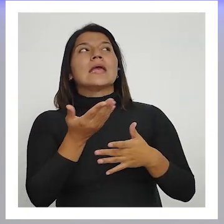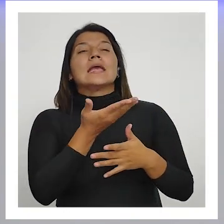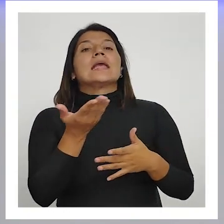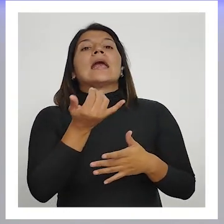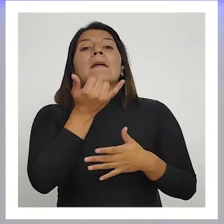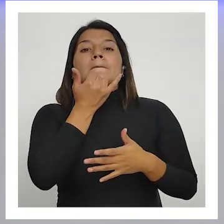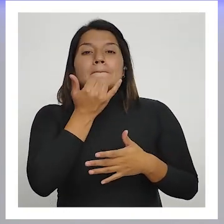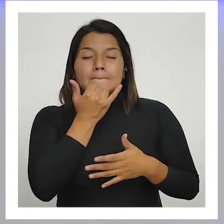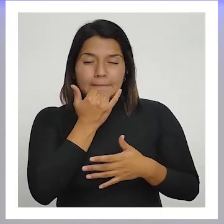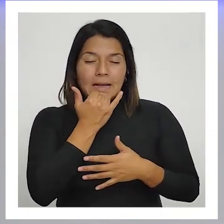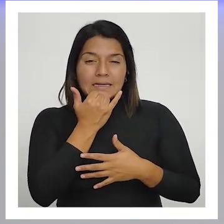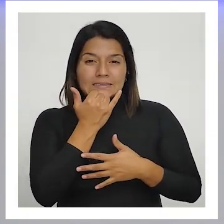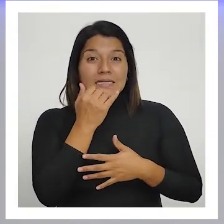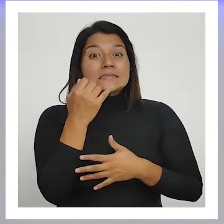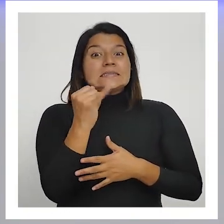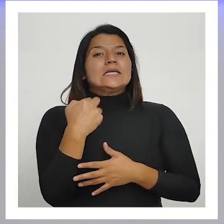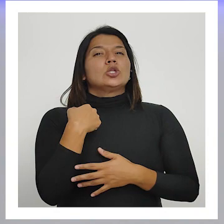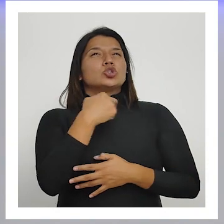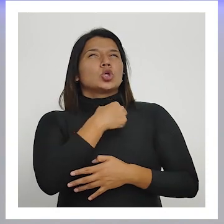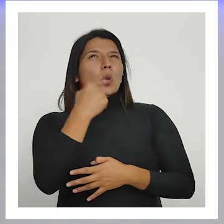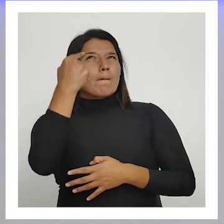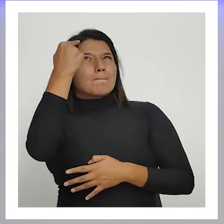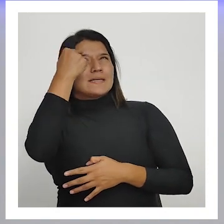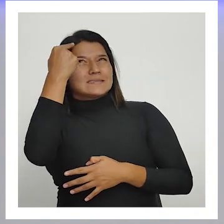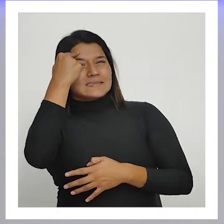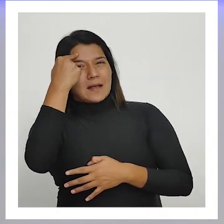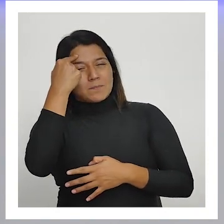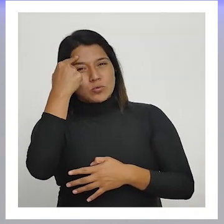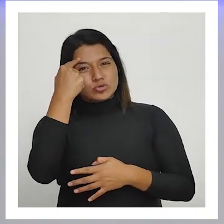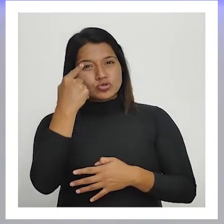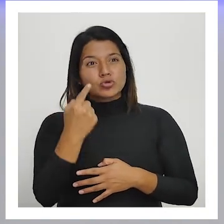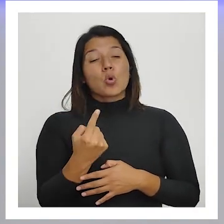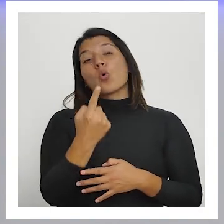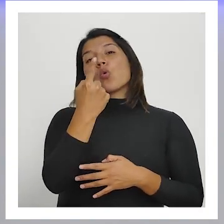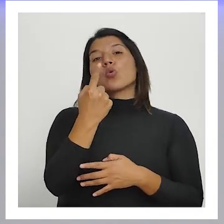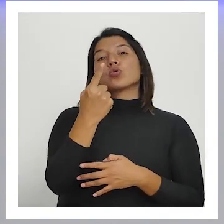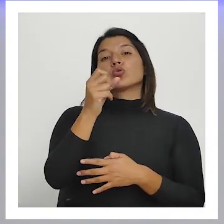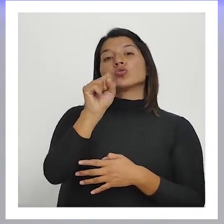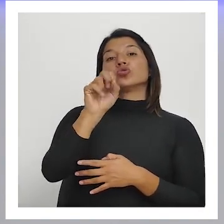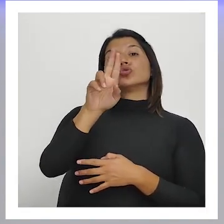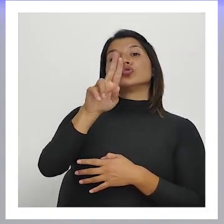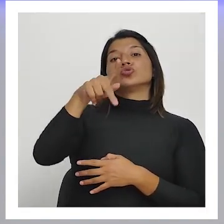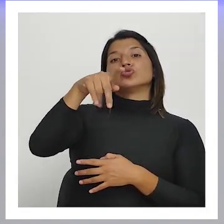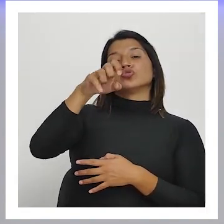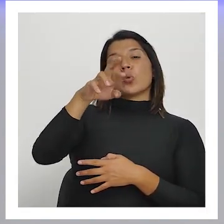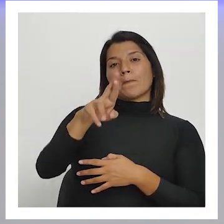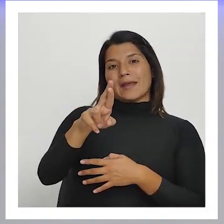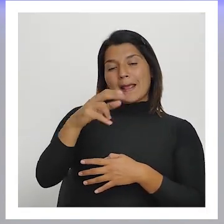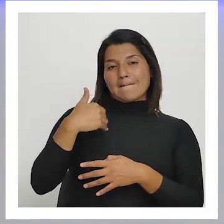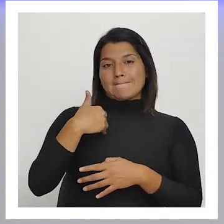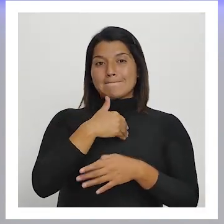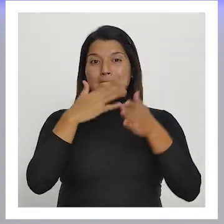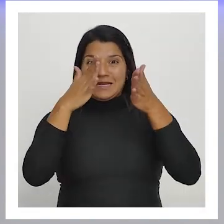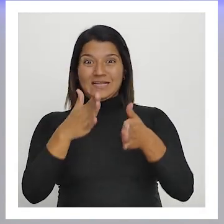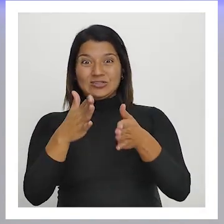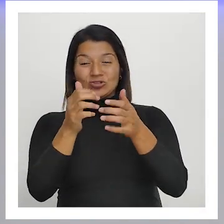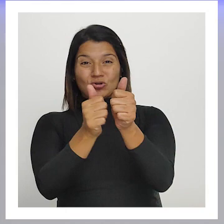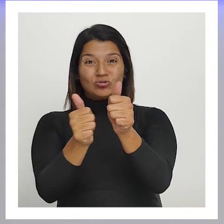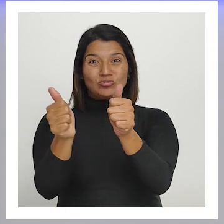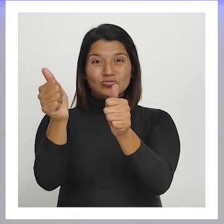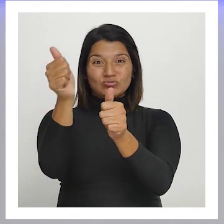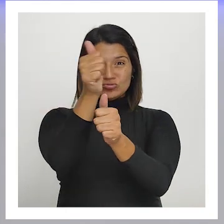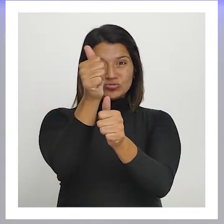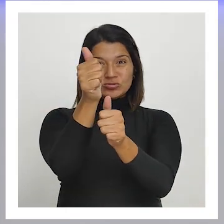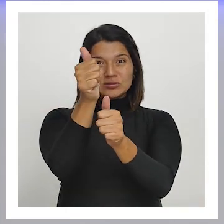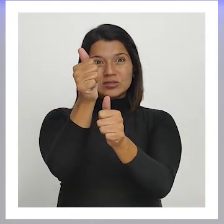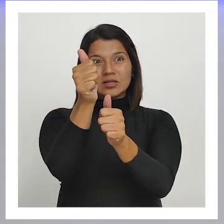qué hubiera pasado, o qué pasaría más bien si pensamos en un superministro con toda la capacidad de injerencia directa sobre